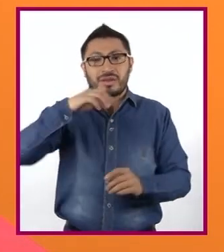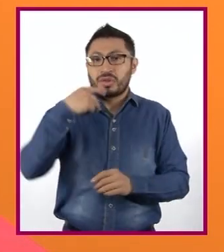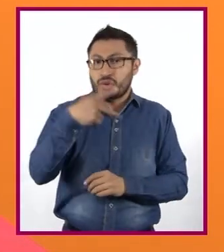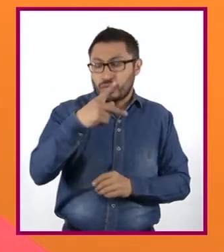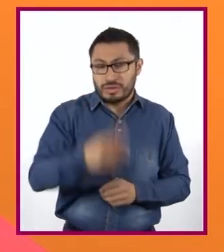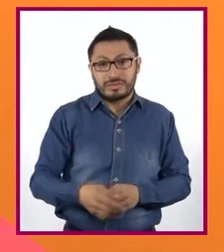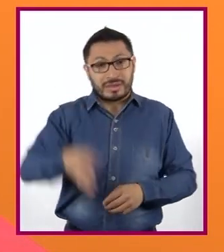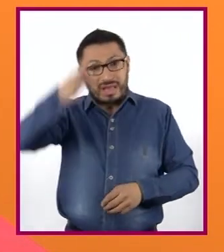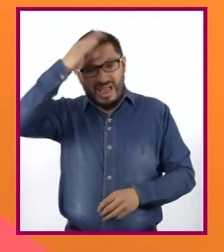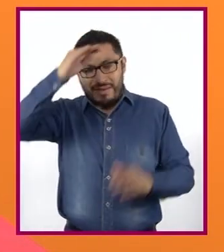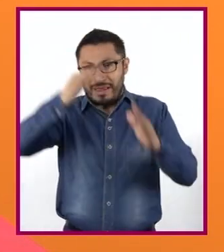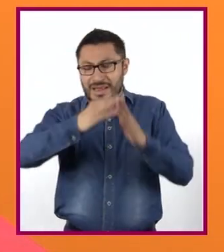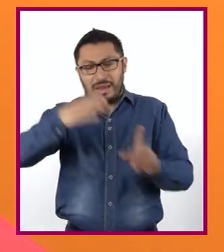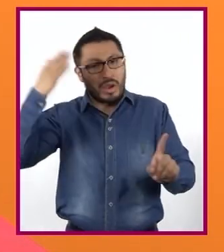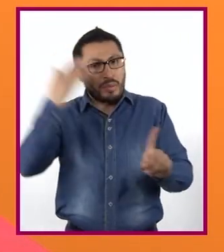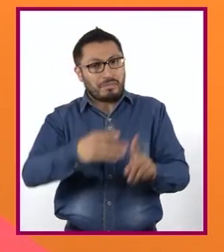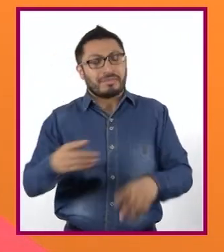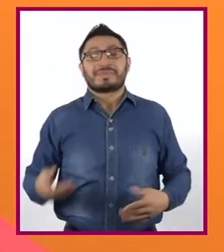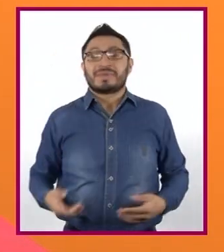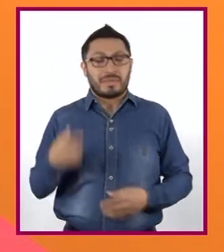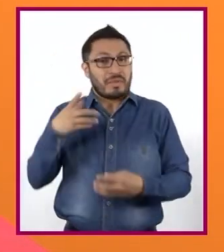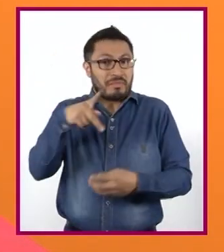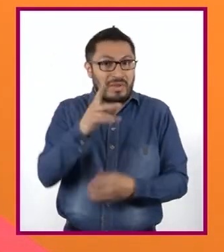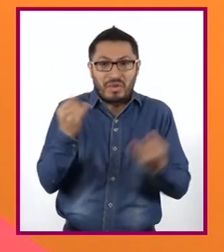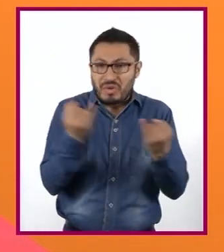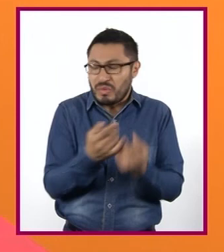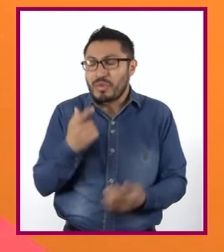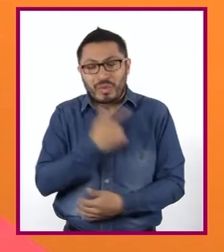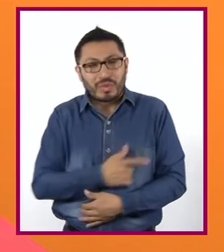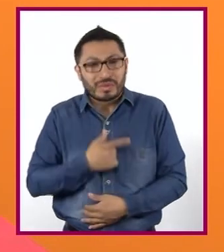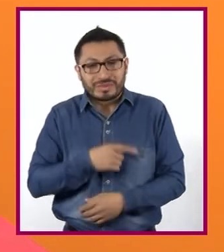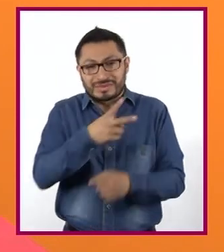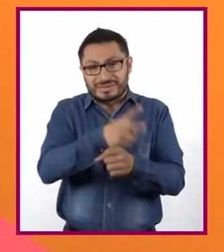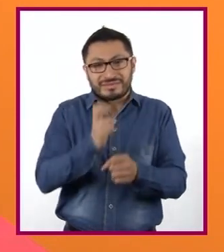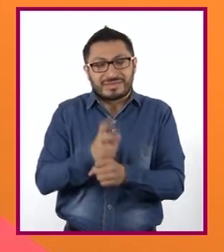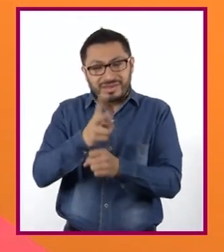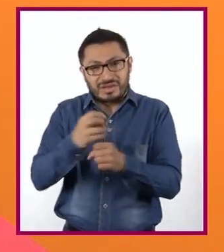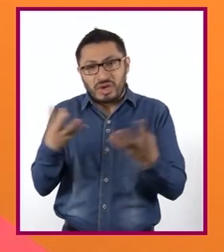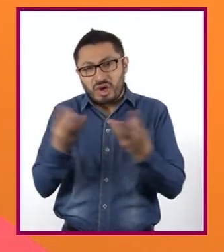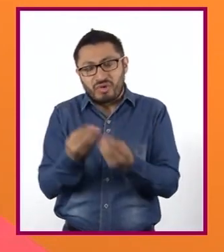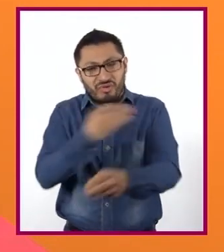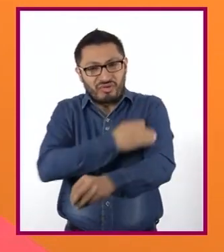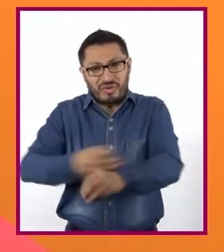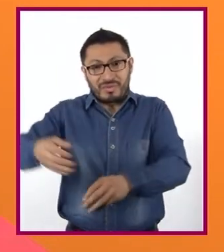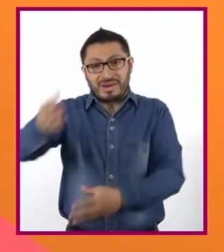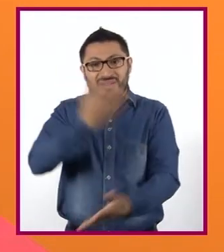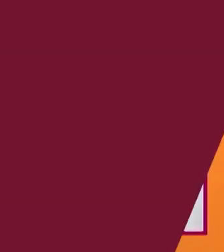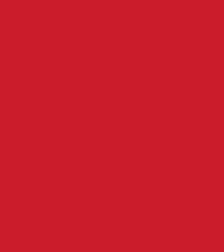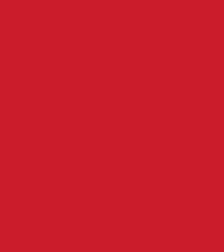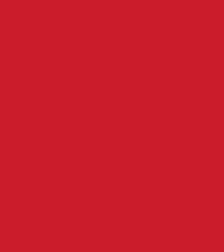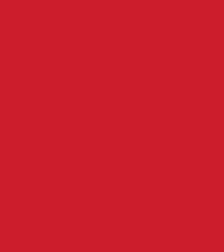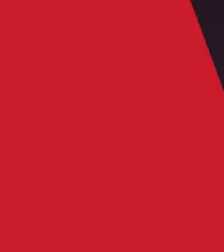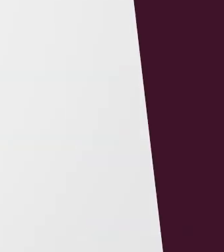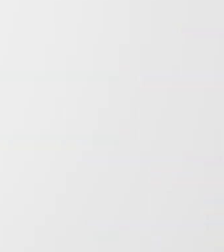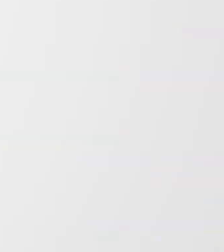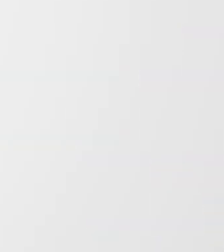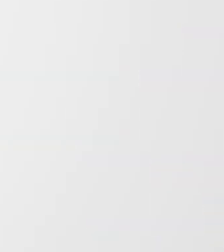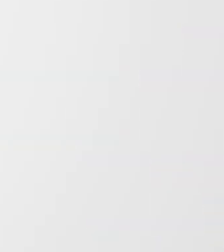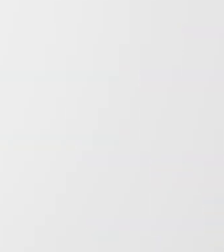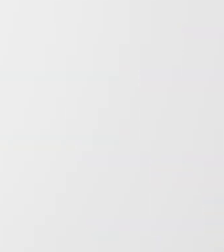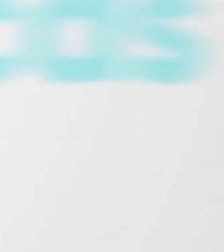casa es un reto y un placer, así que los invito a compartir con sus familias sus aprendizajes. Hasta la próxima.